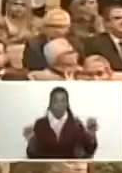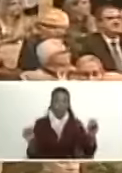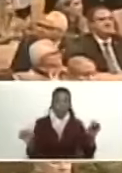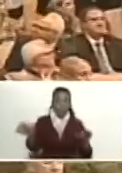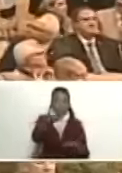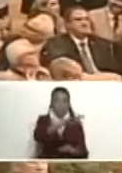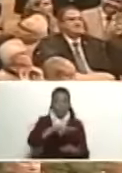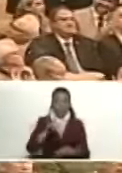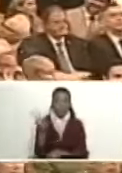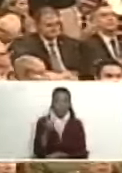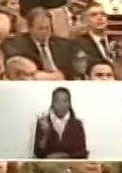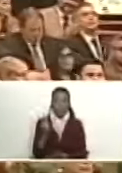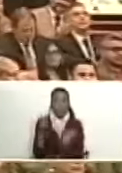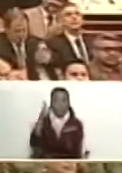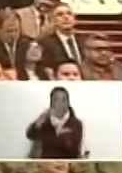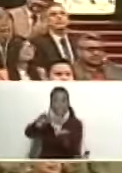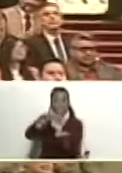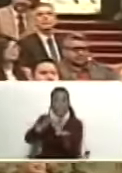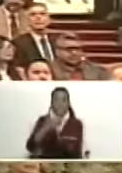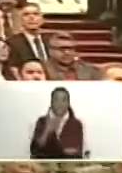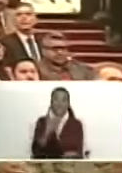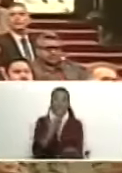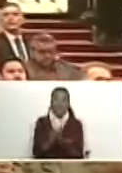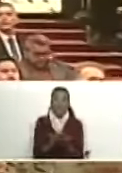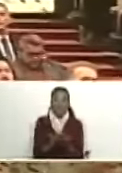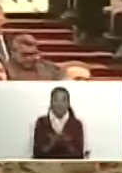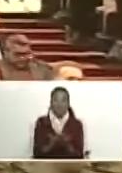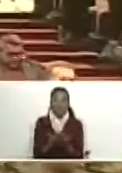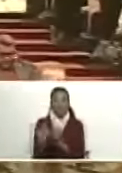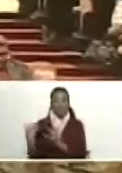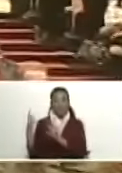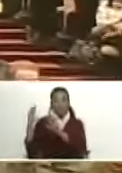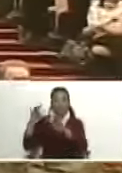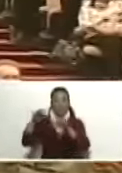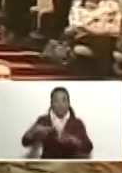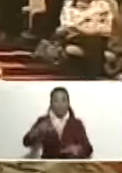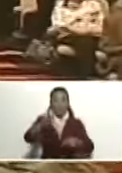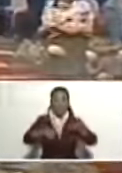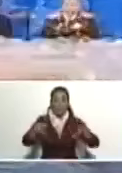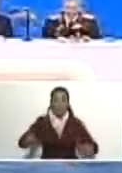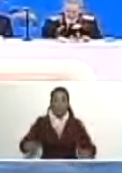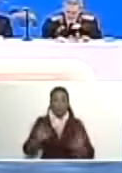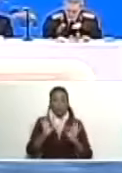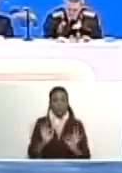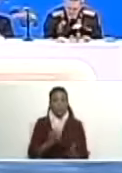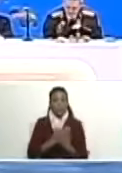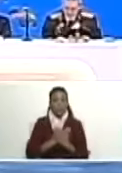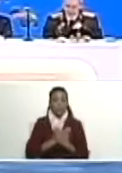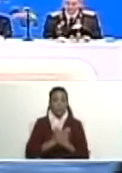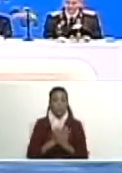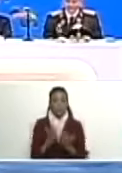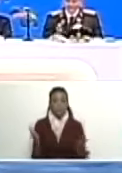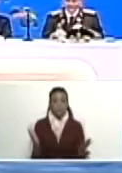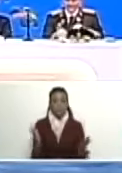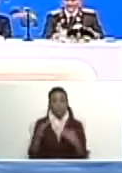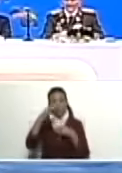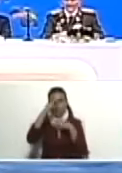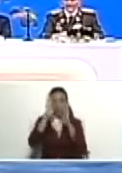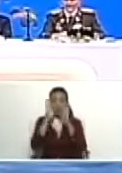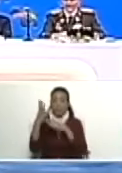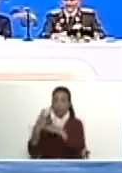presentes. Les agradezco de sobremanera haber